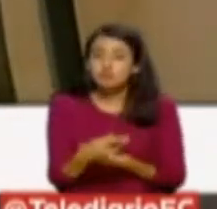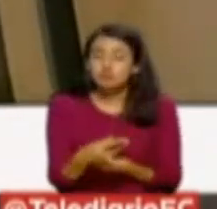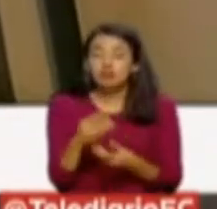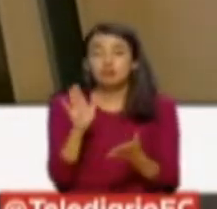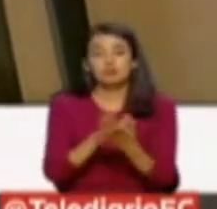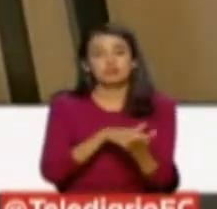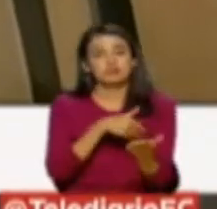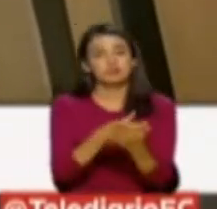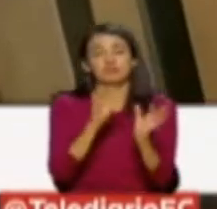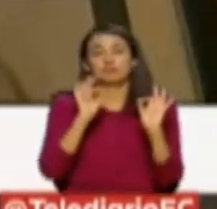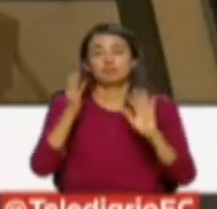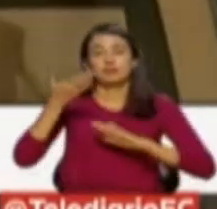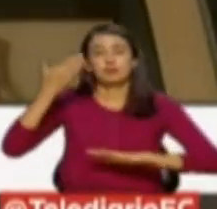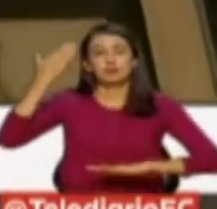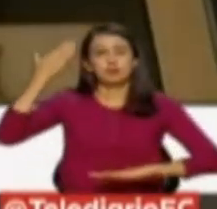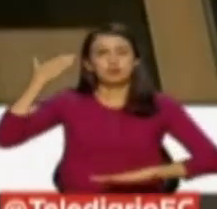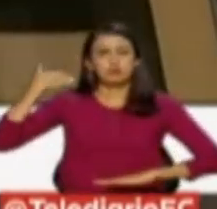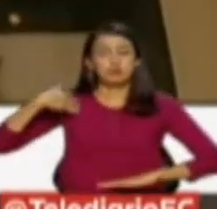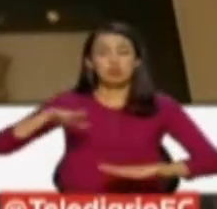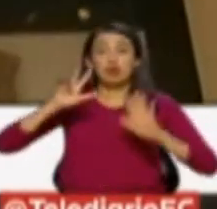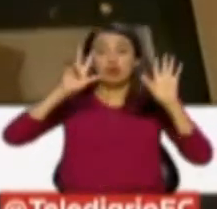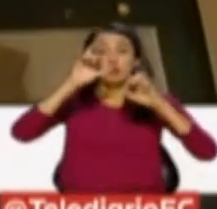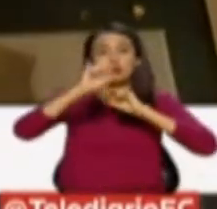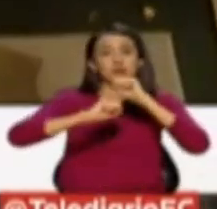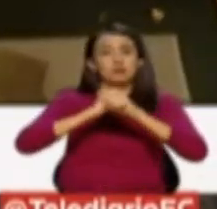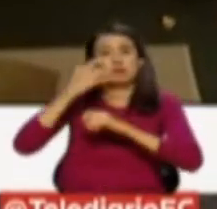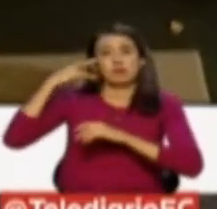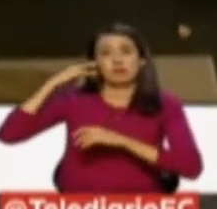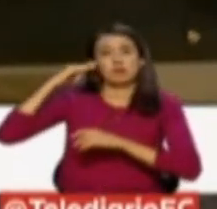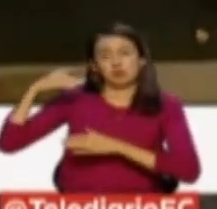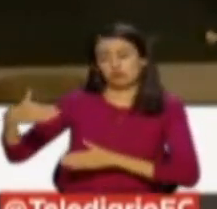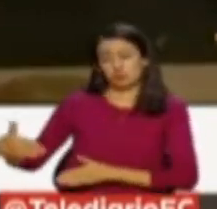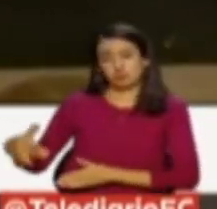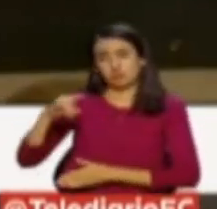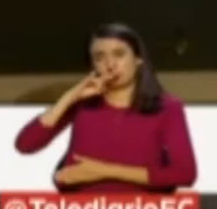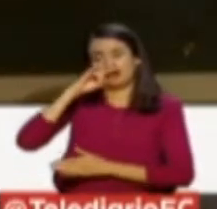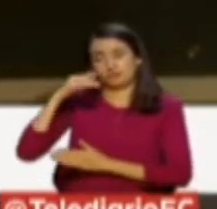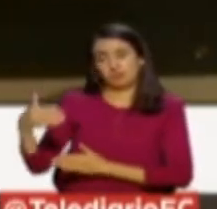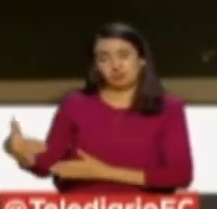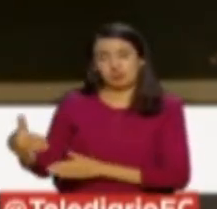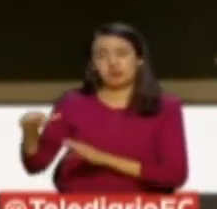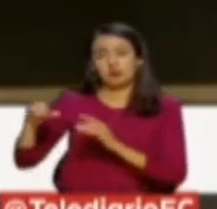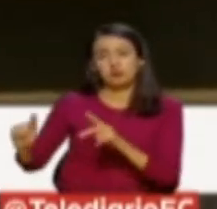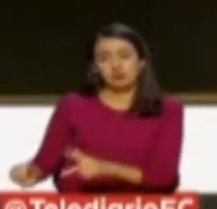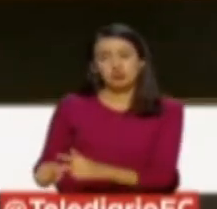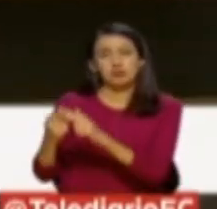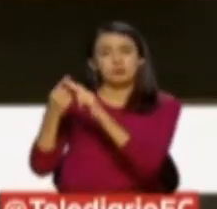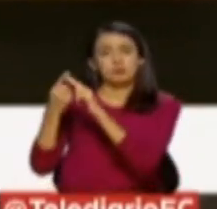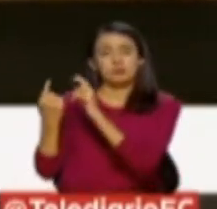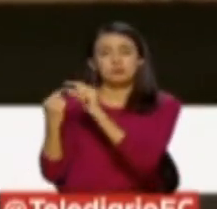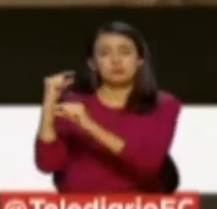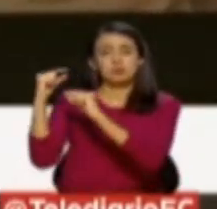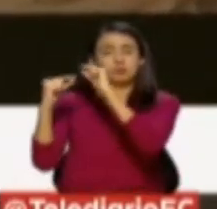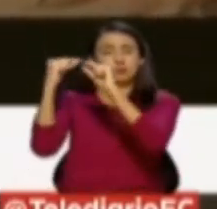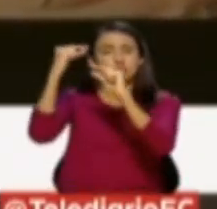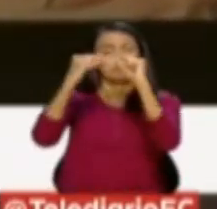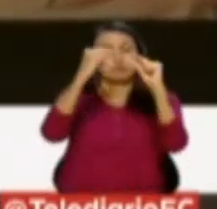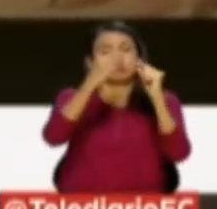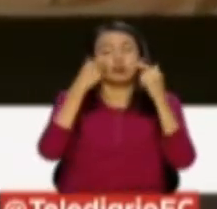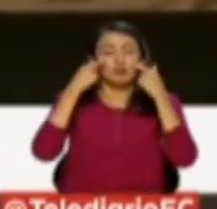las artes realmente viene desde que yo tenía 8 años de edad cuando éramos niño al crecer